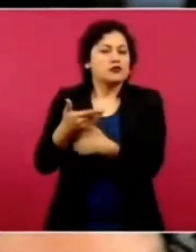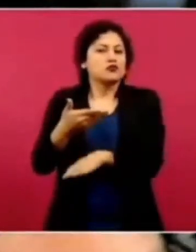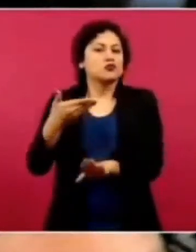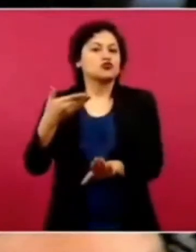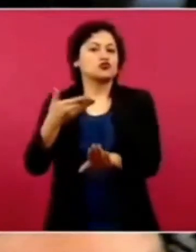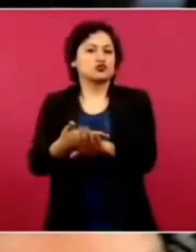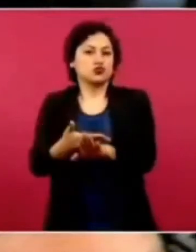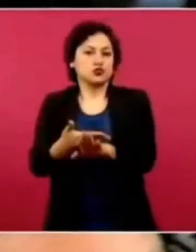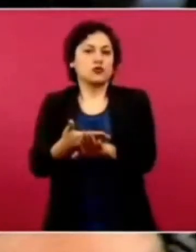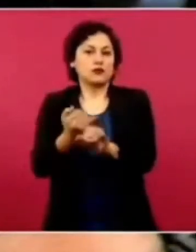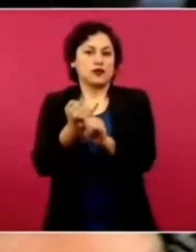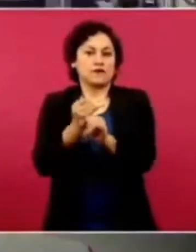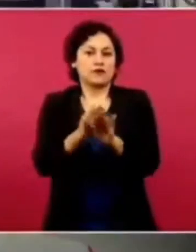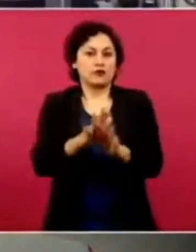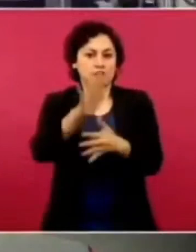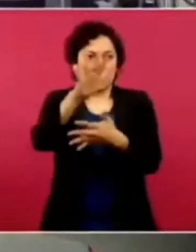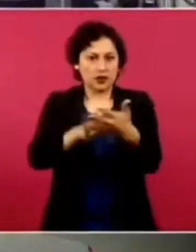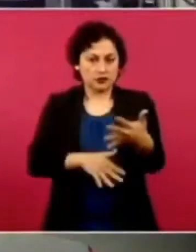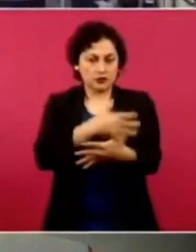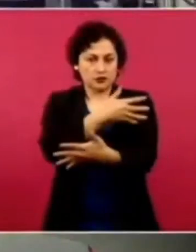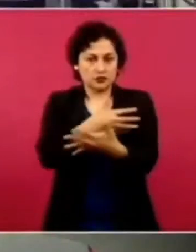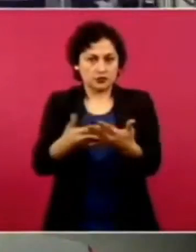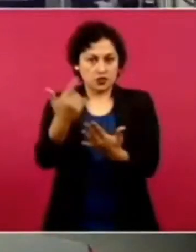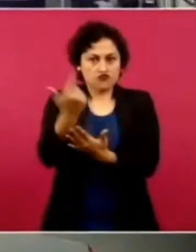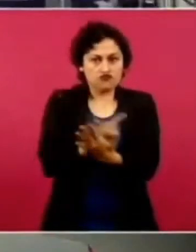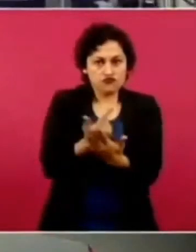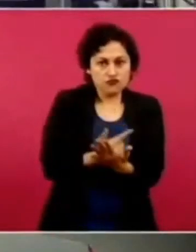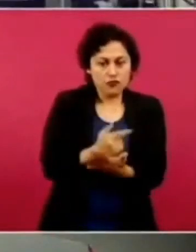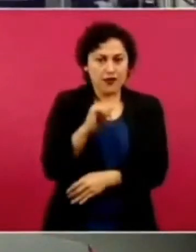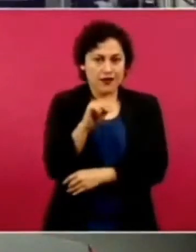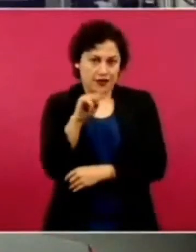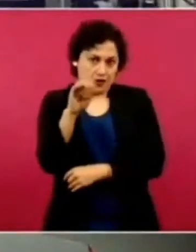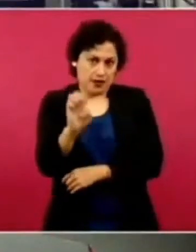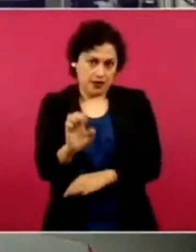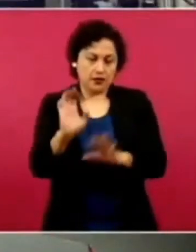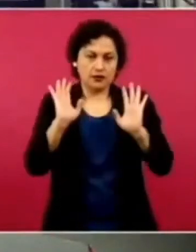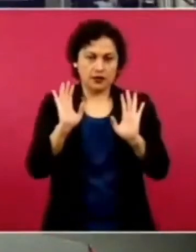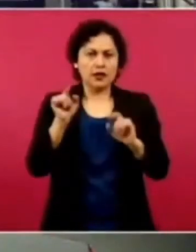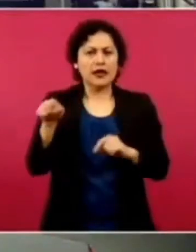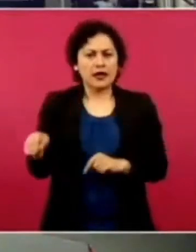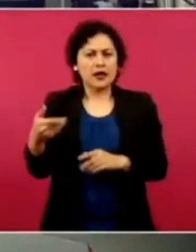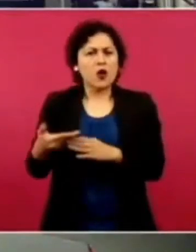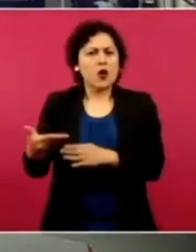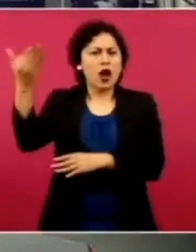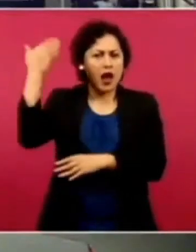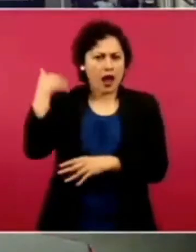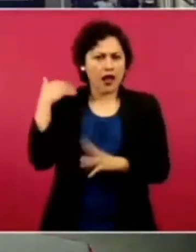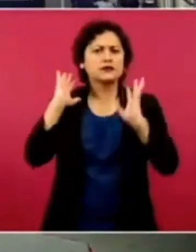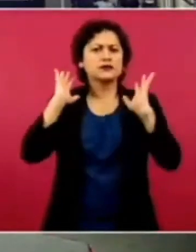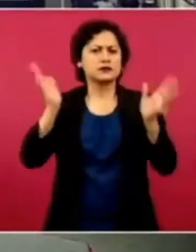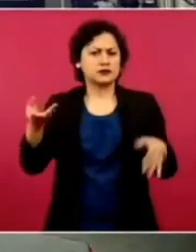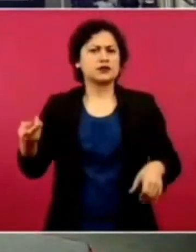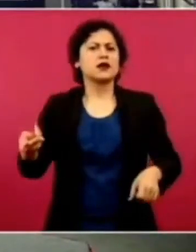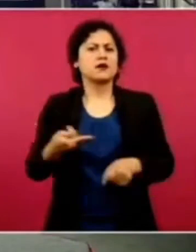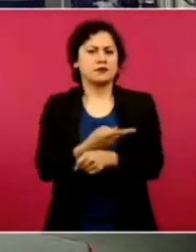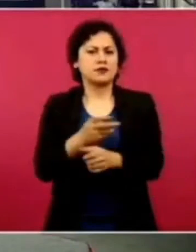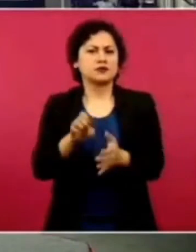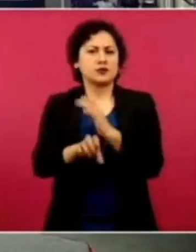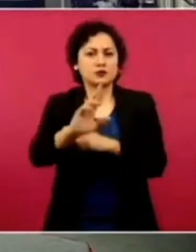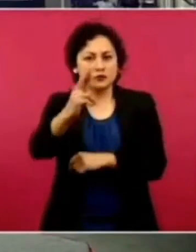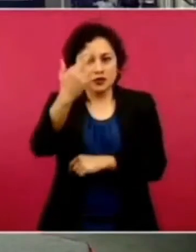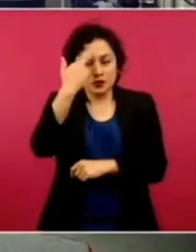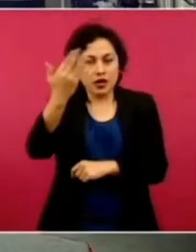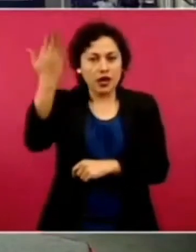bases de datos contra el padrón electoral esto ya ocurrió cuando al frente del instituto federal electoral estaba José